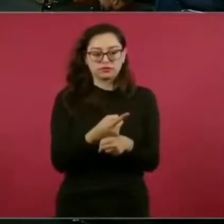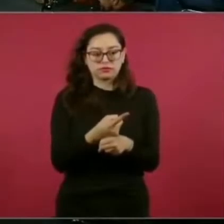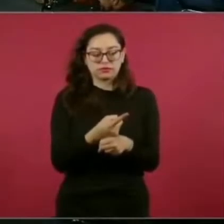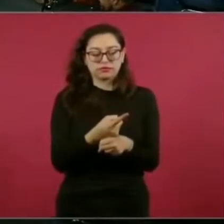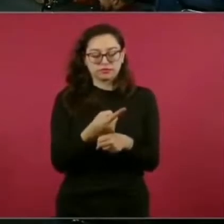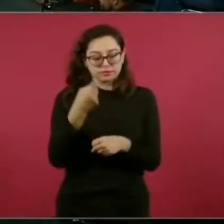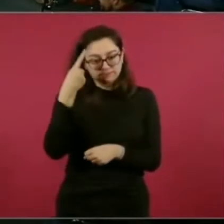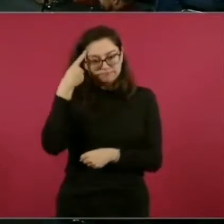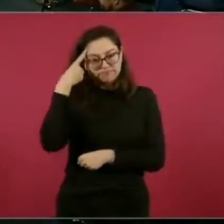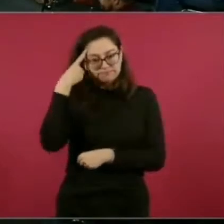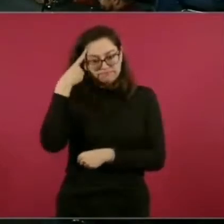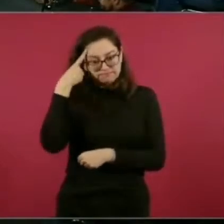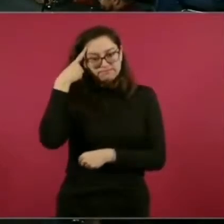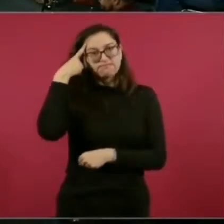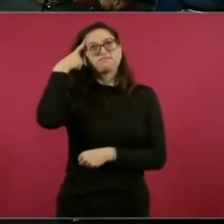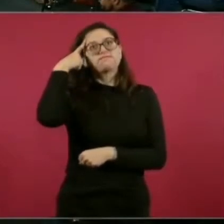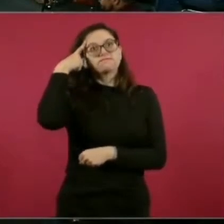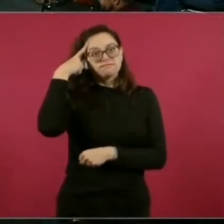haciendo conciencia